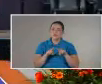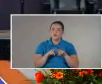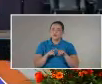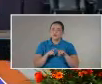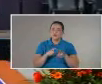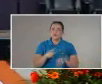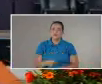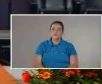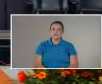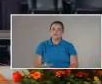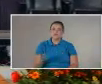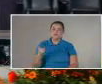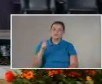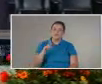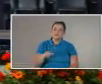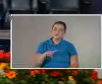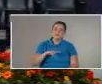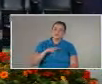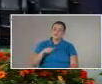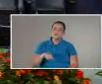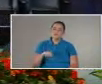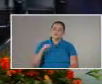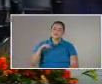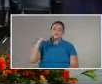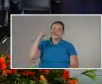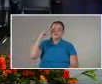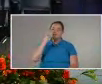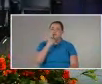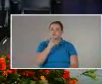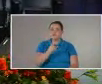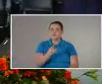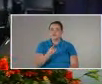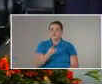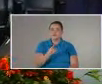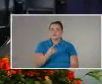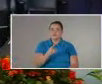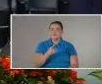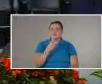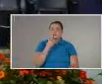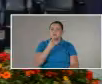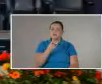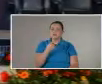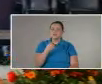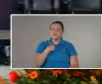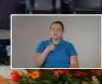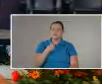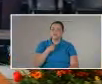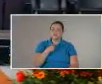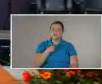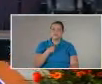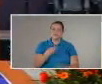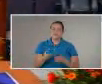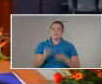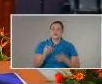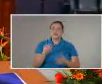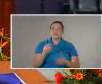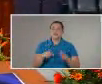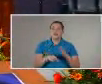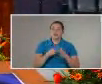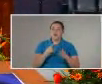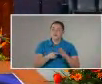Luego está una etapa de perdón donde incluso hay que perdonarse uno mismo. A veces hay que perdonar a Dios,